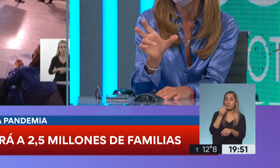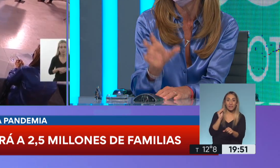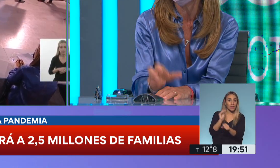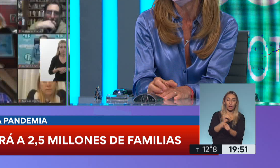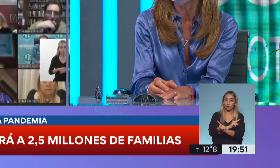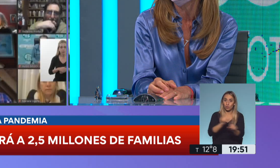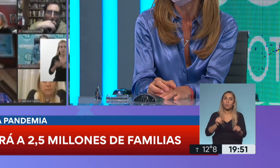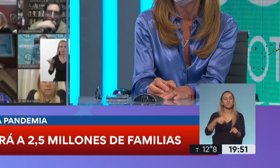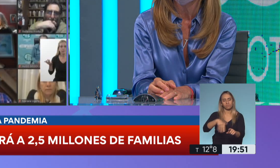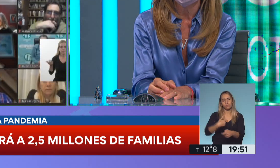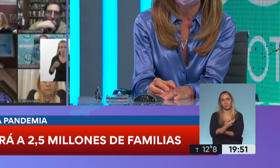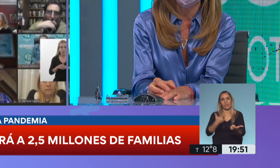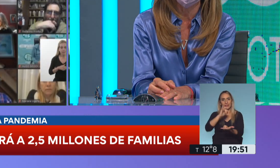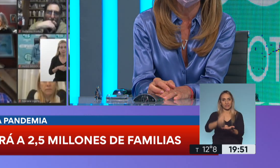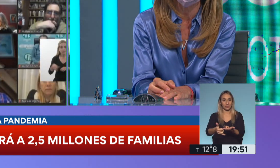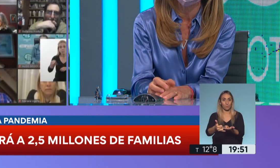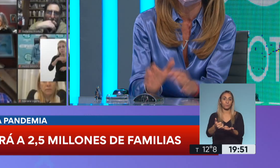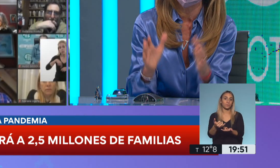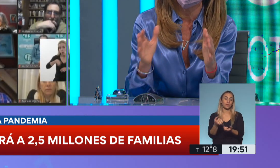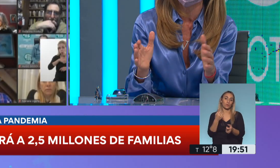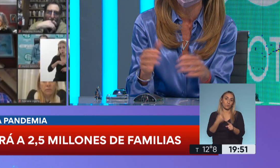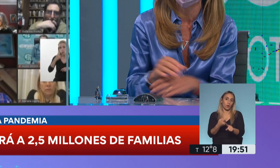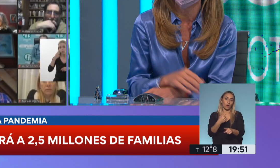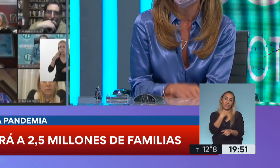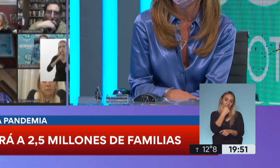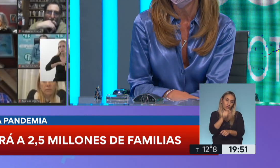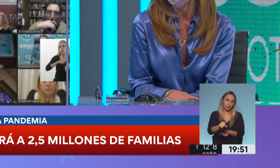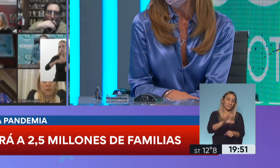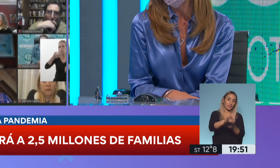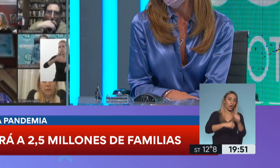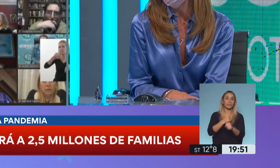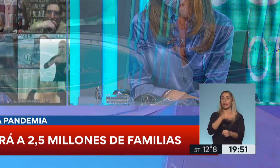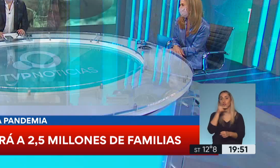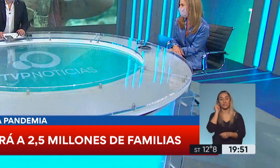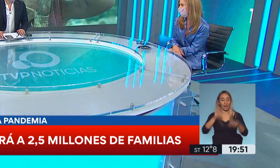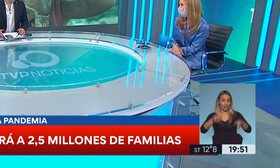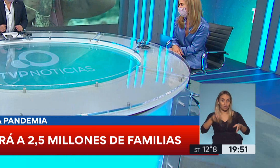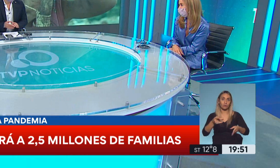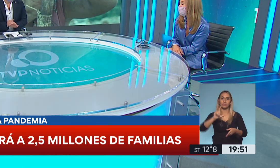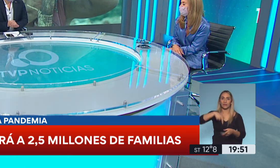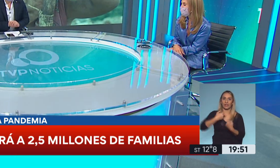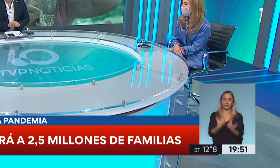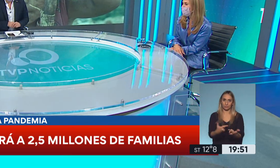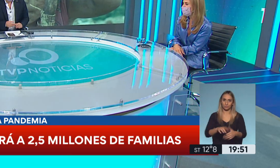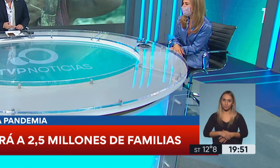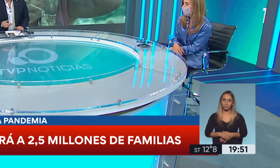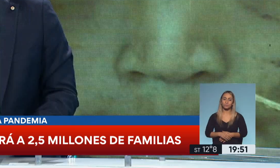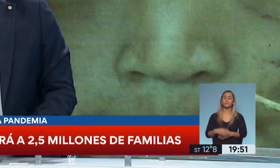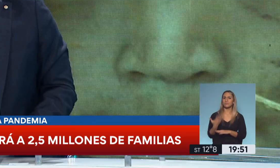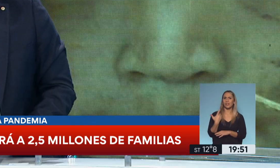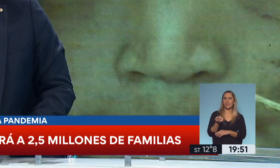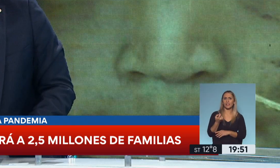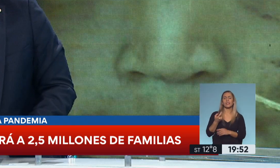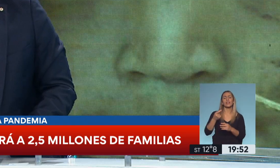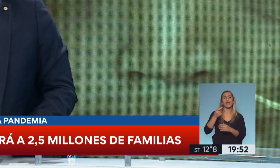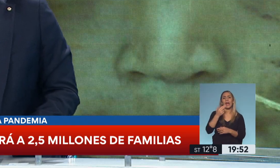van a recibir la tarjeta alimentar en el refuerzo de sus hijos de 0 a 14 años. Bien. Recién Daniel Arroyo, ministro de Desarrollo Social, agregaba